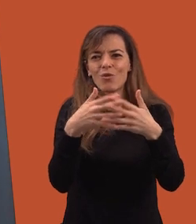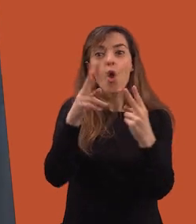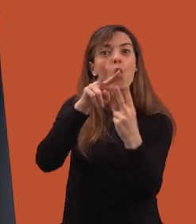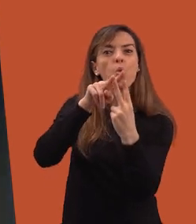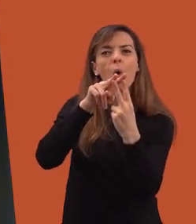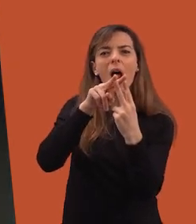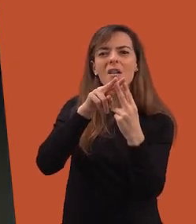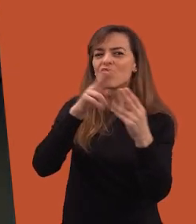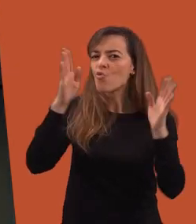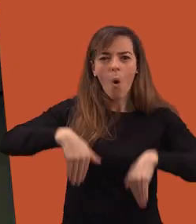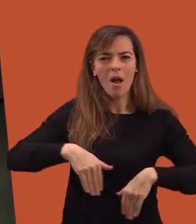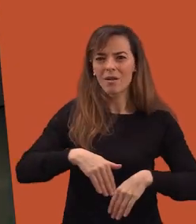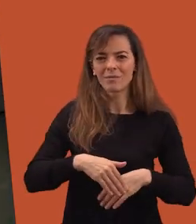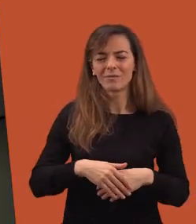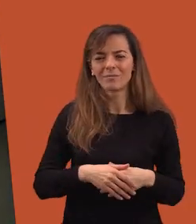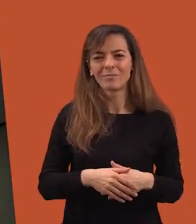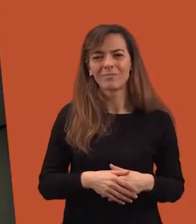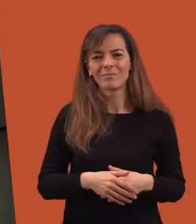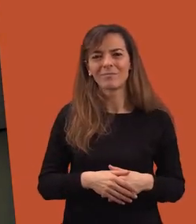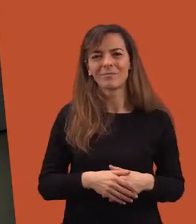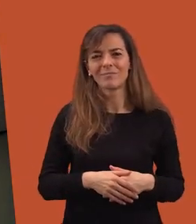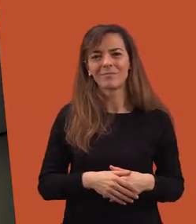una dualidad